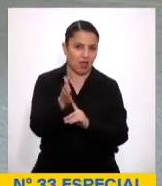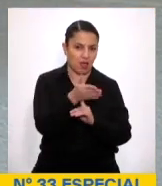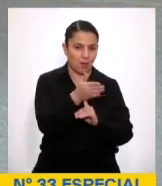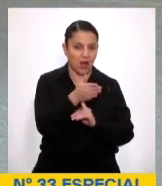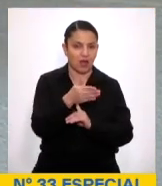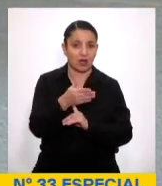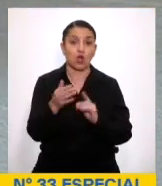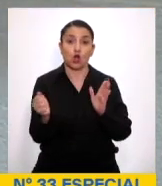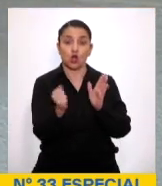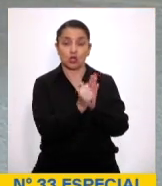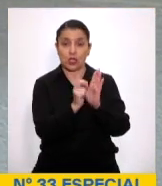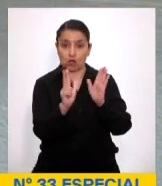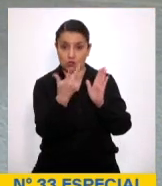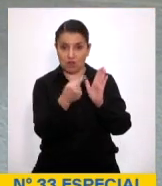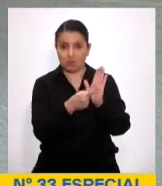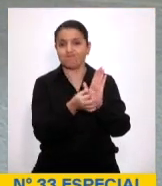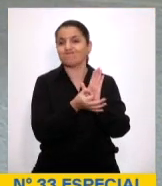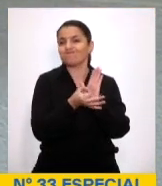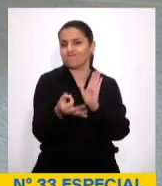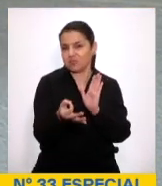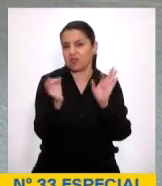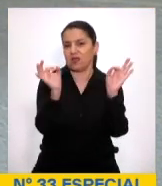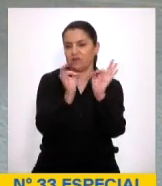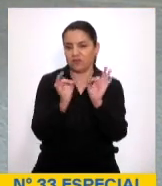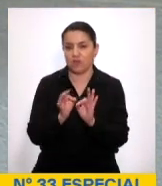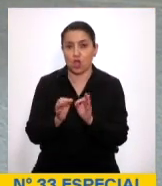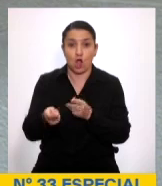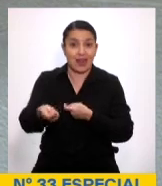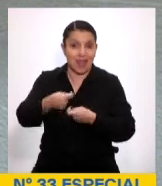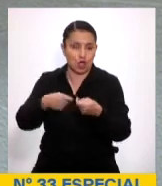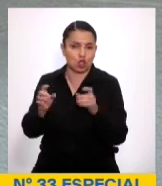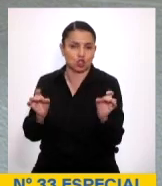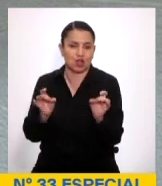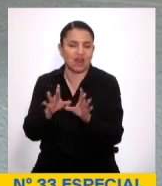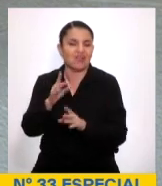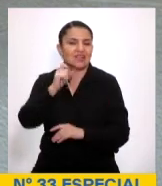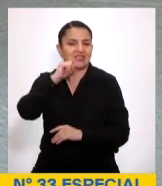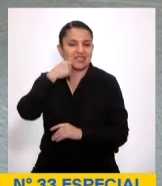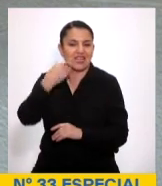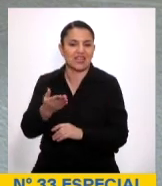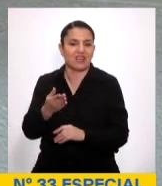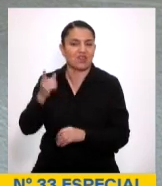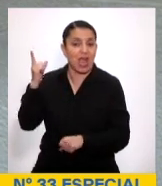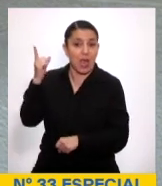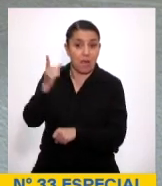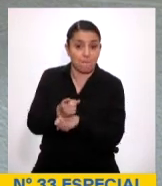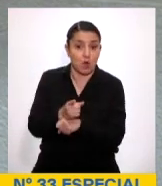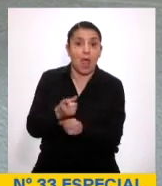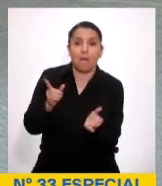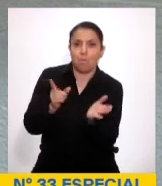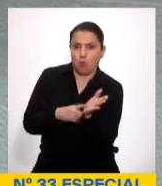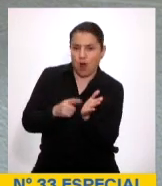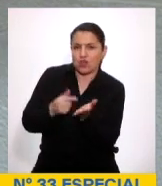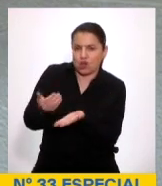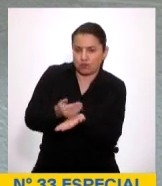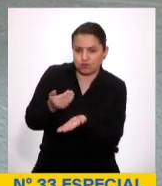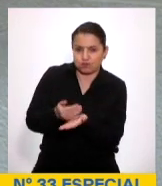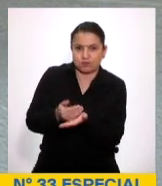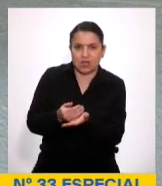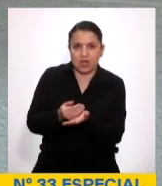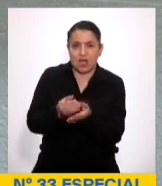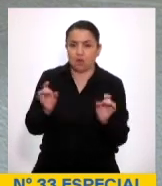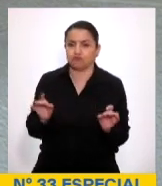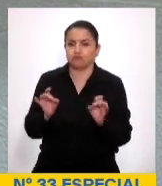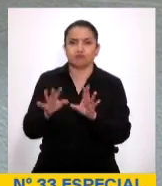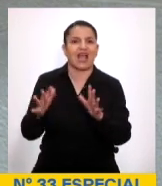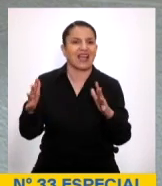su Artículo octavo lo definía por negocios graves se entiende imponer contribuciones declarar la guerra hacer la